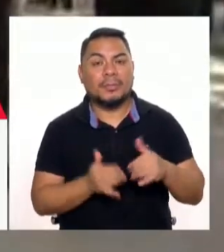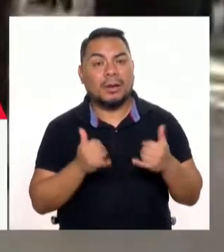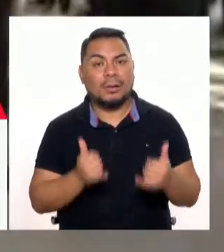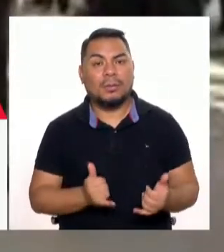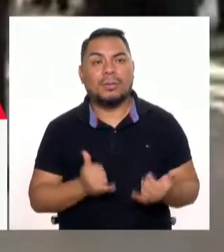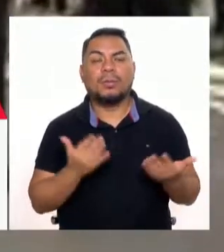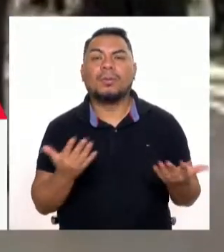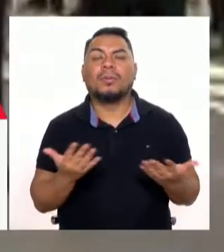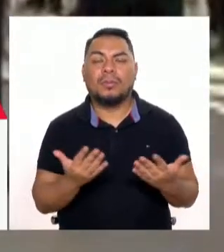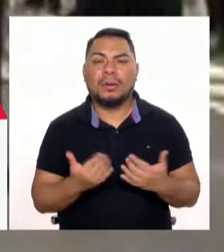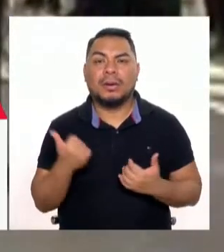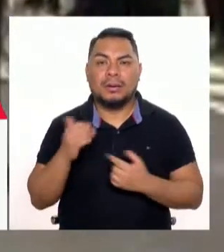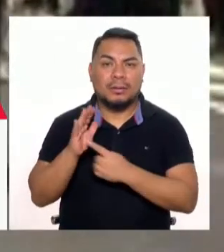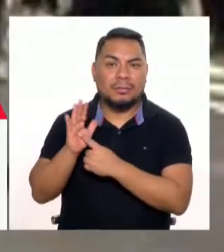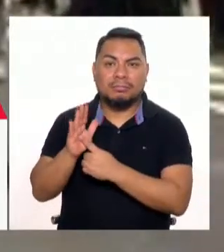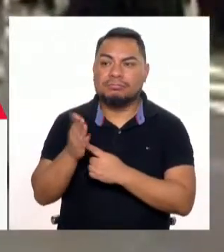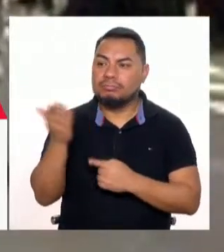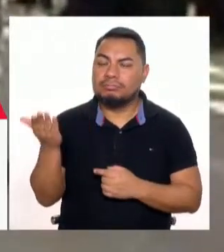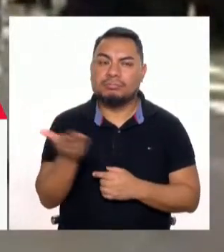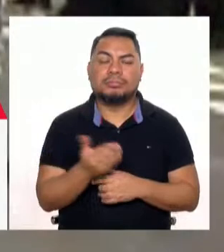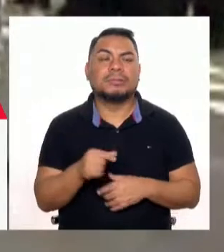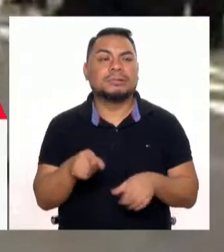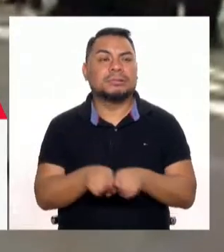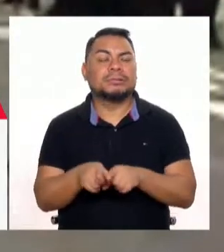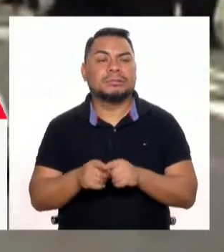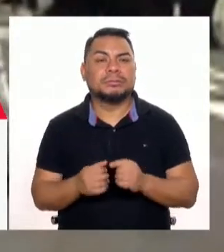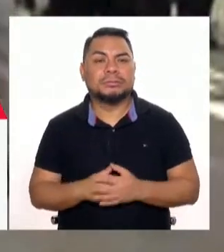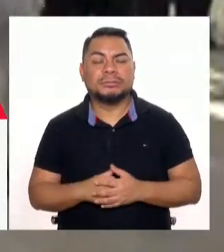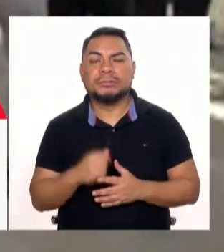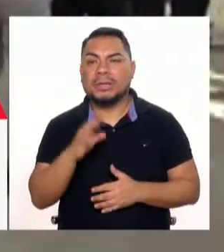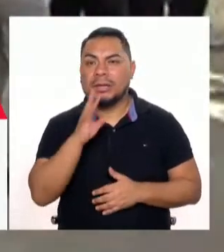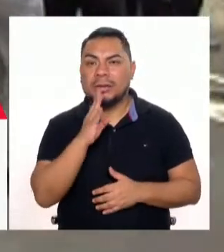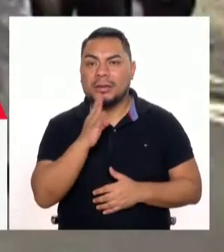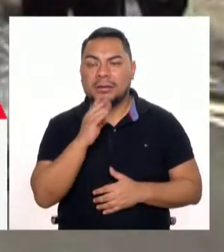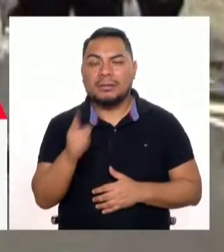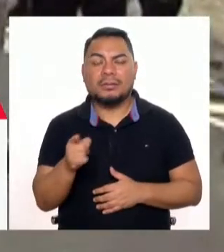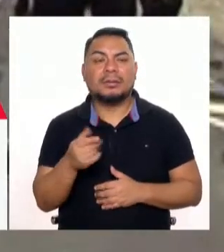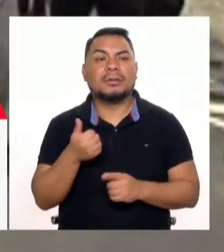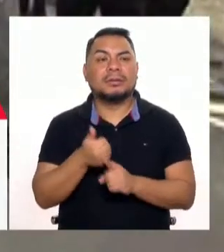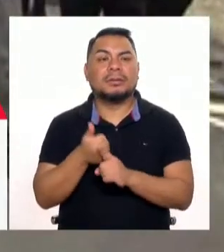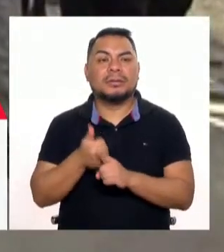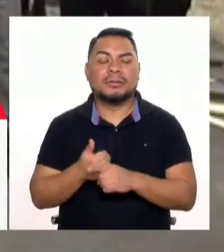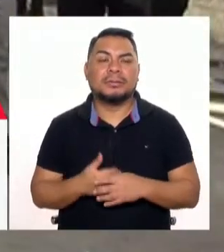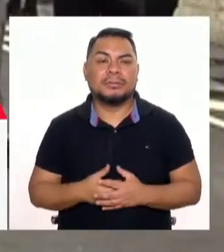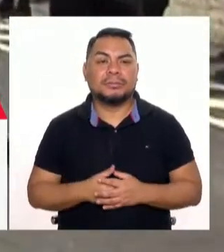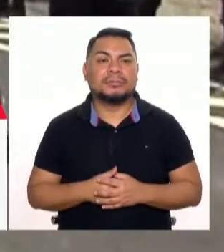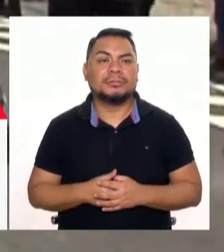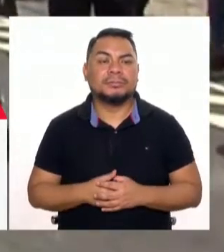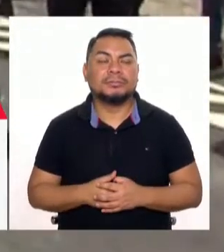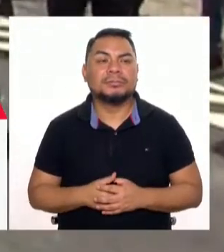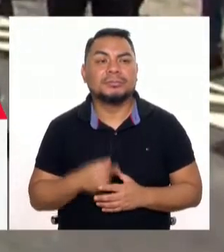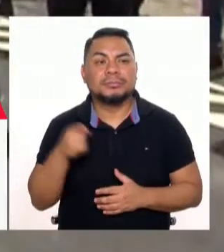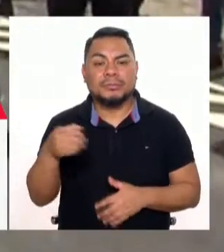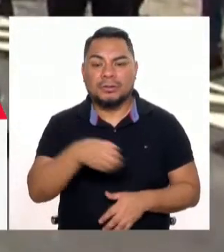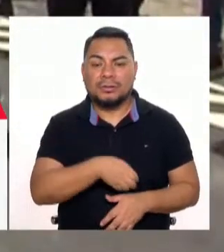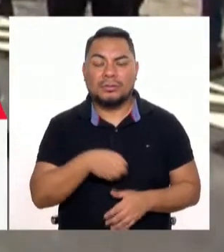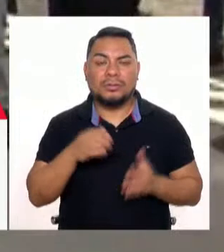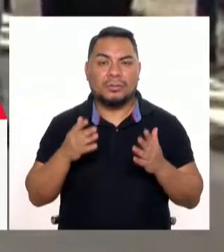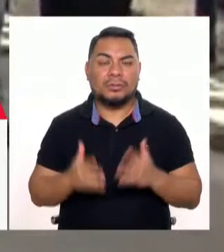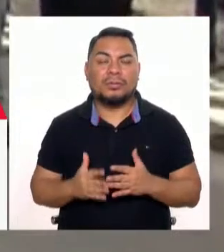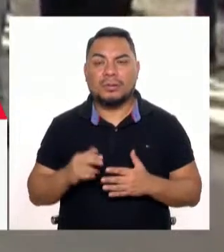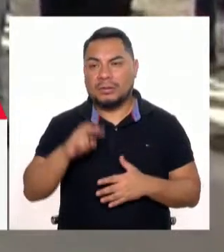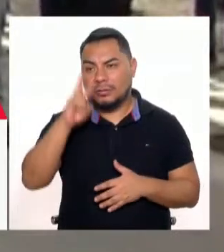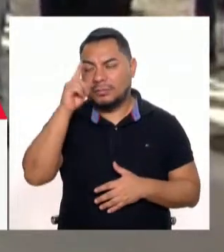caballeros quiero presentar también las palabras correspondientes a nuestro congresista